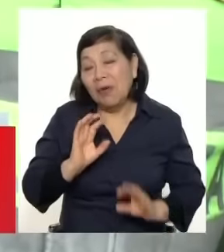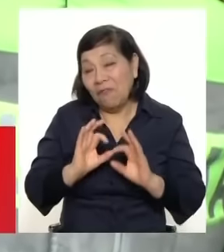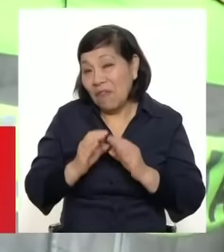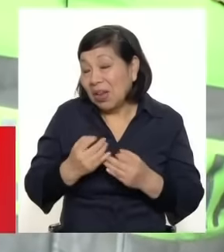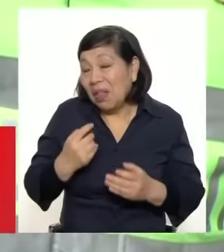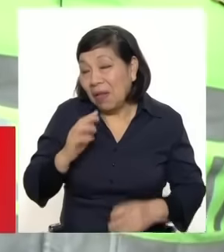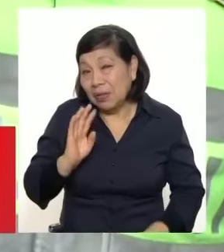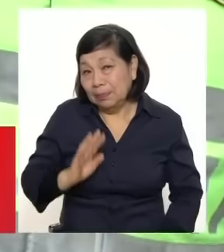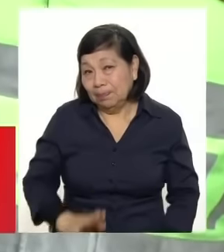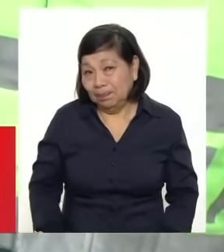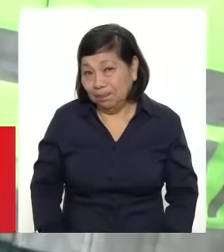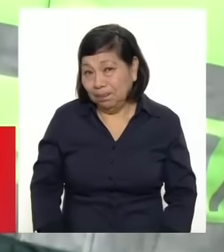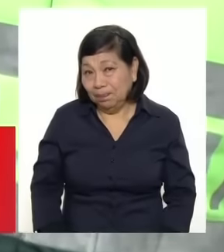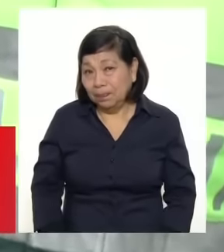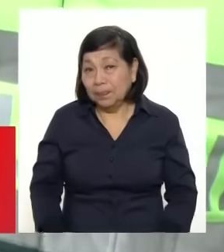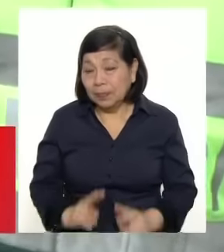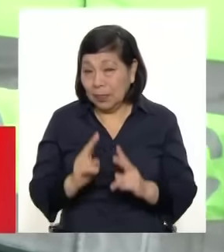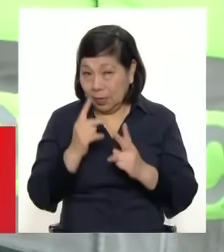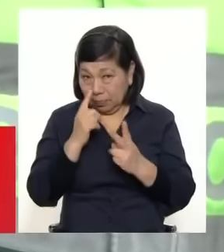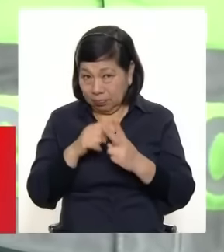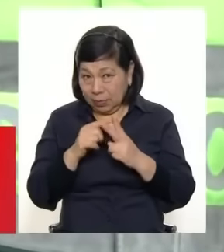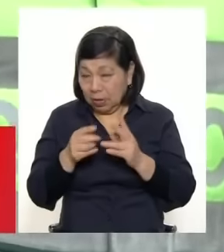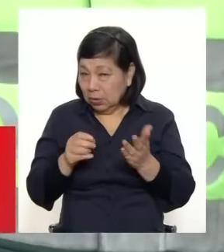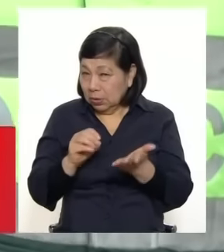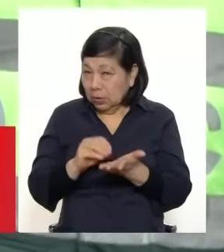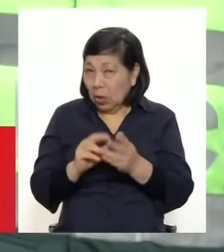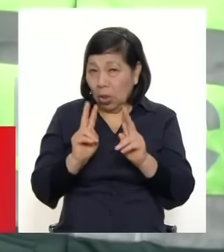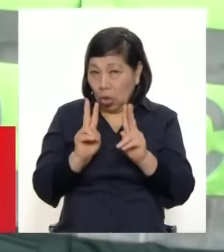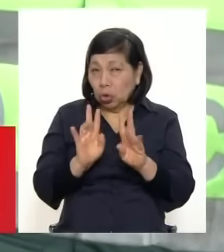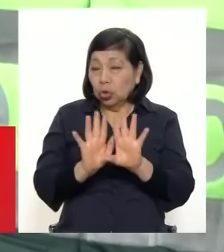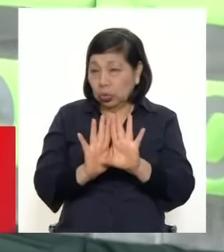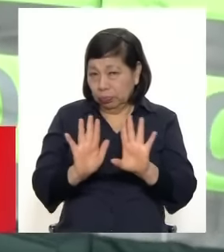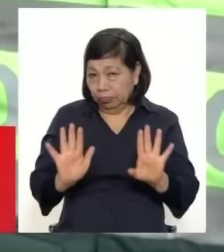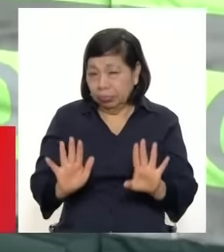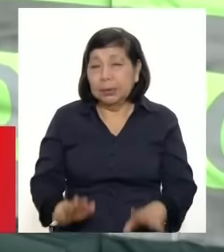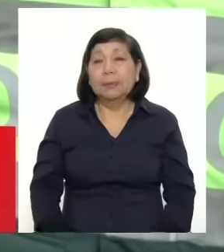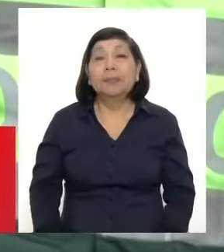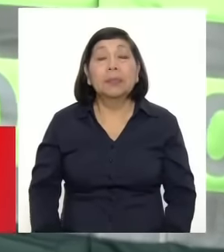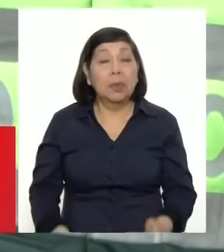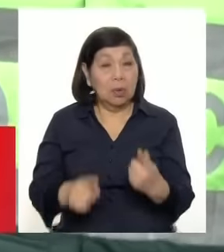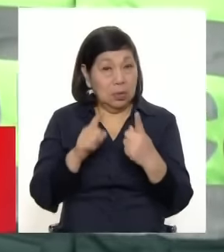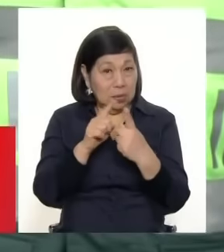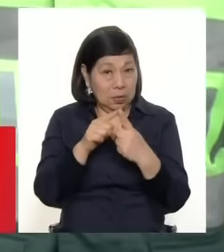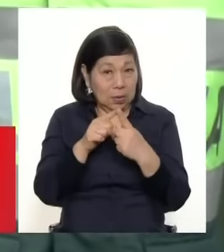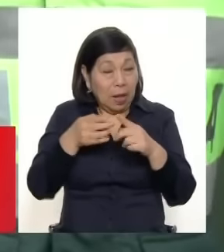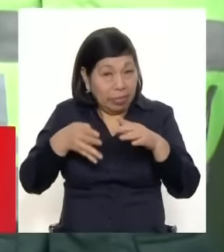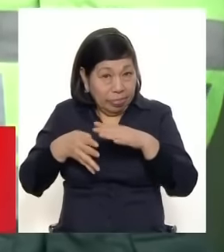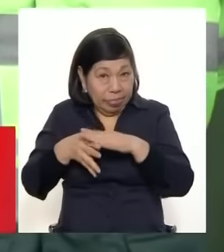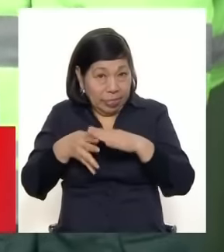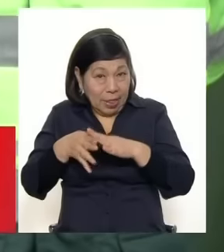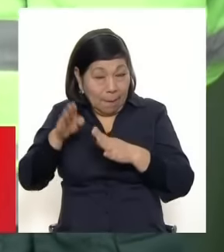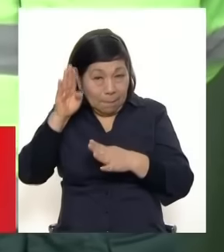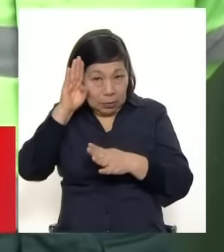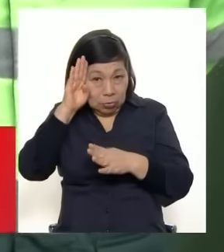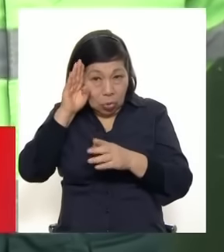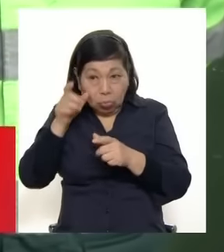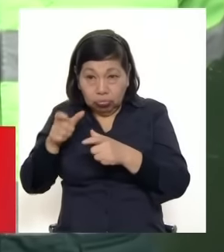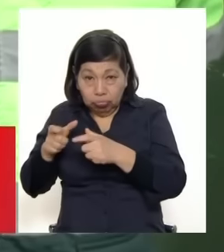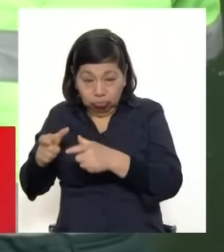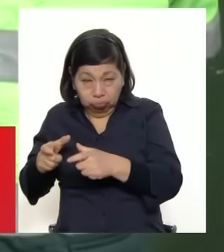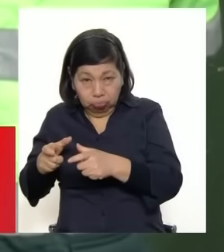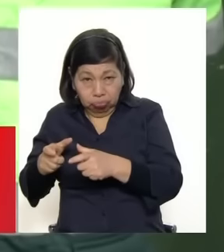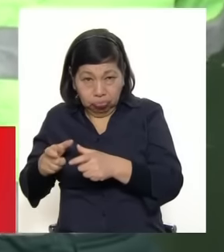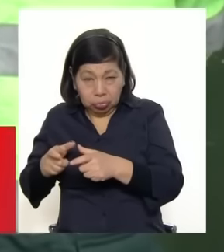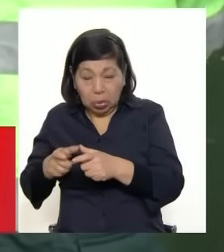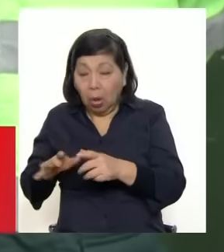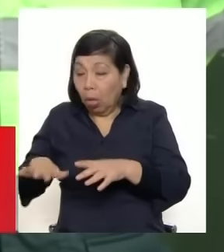Mire, sí, acá hay que definir dos cosas diferenciadas. La labor del INPE que le hace interior de los establecimientos penitenciarios, ¿no?